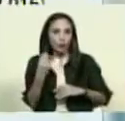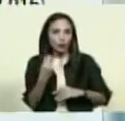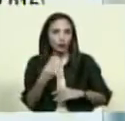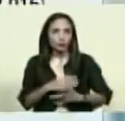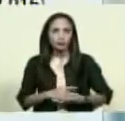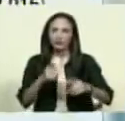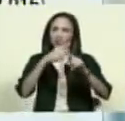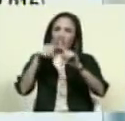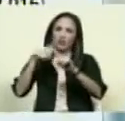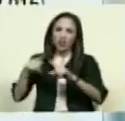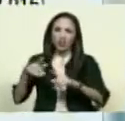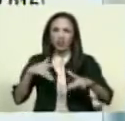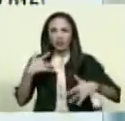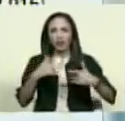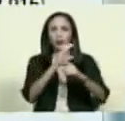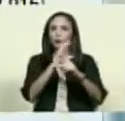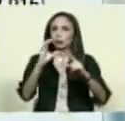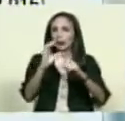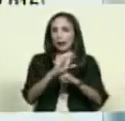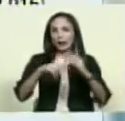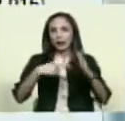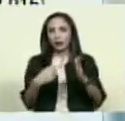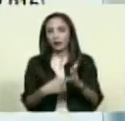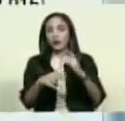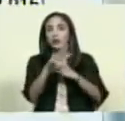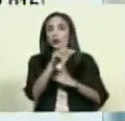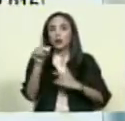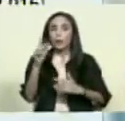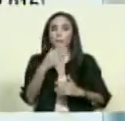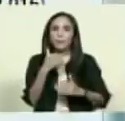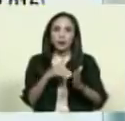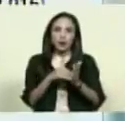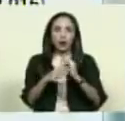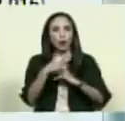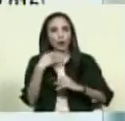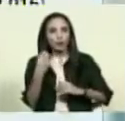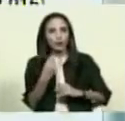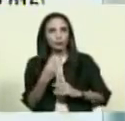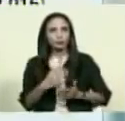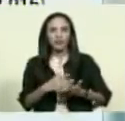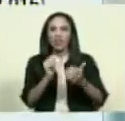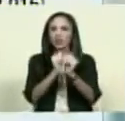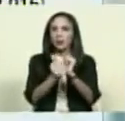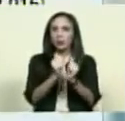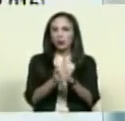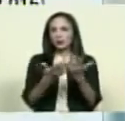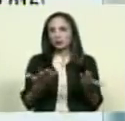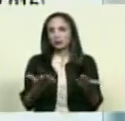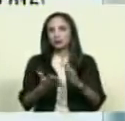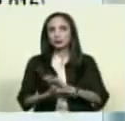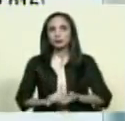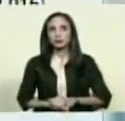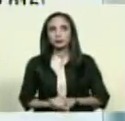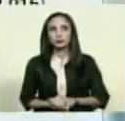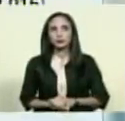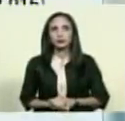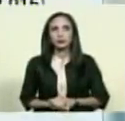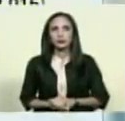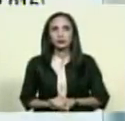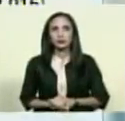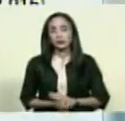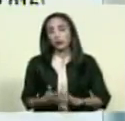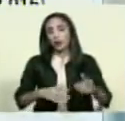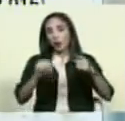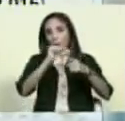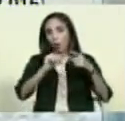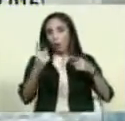diversas actividades de la cultura nacional, 31.000 jóvenes. Promotores deportivos, Ahora vienen, dentro de una